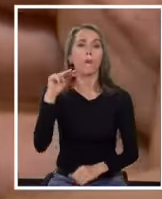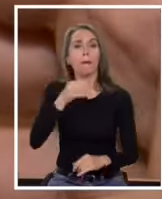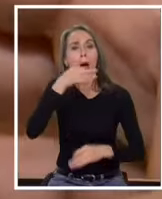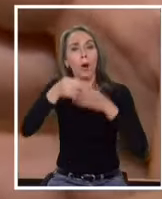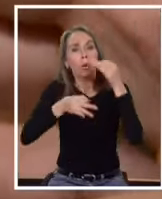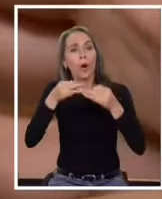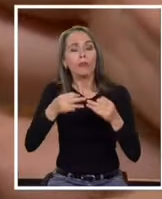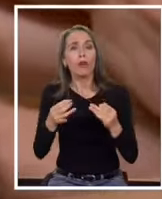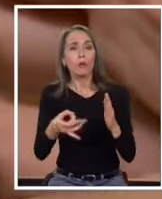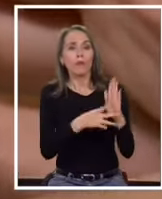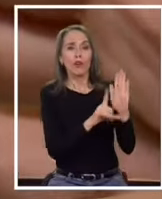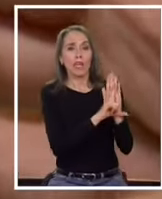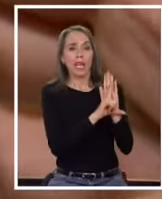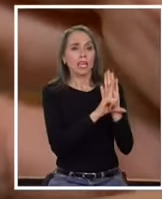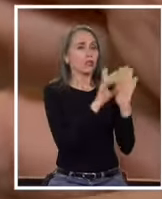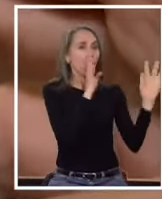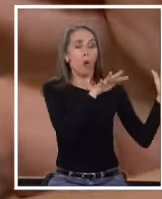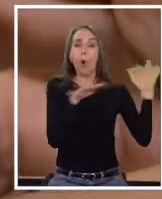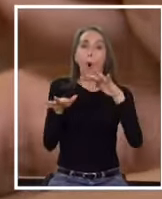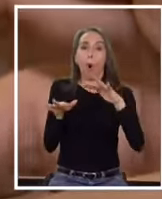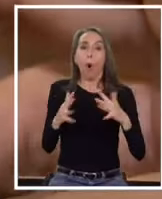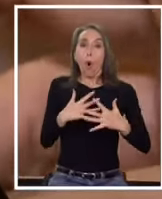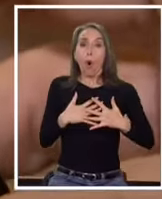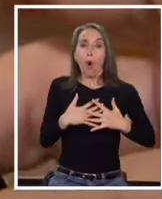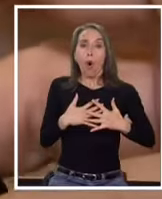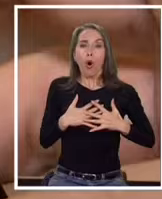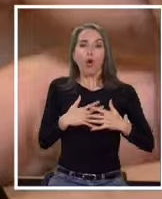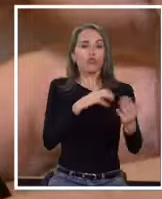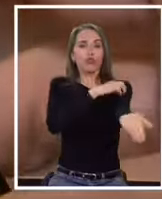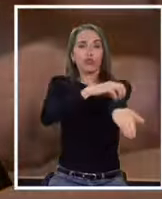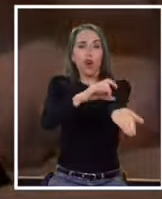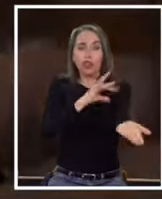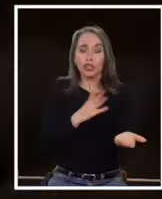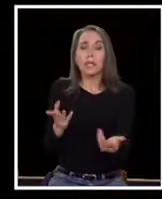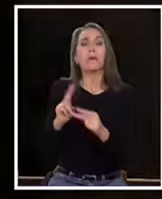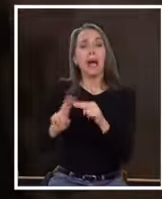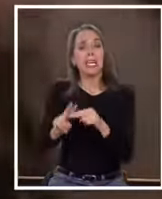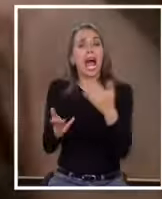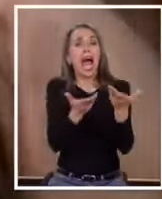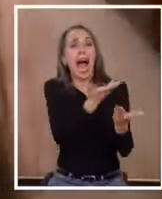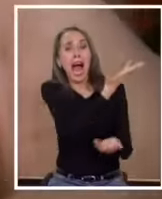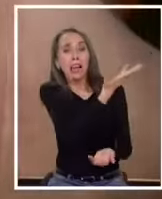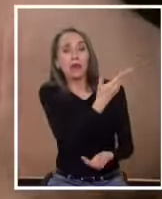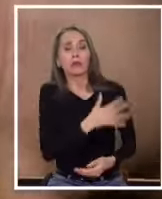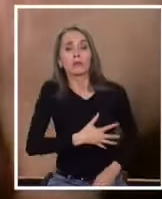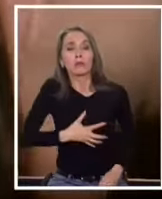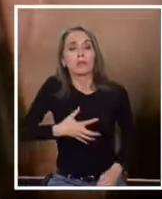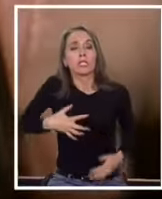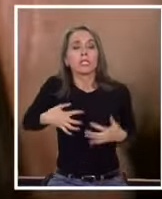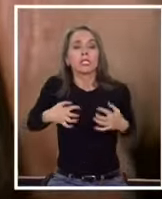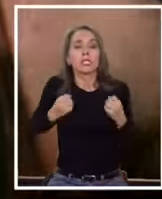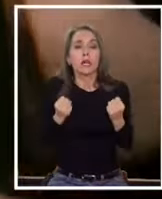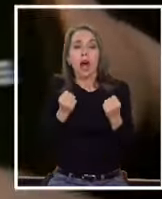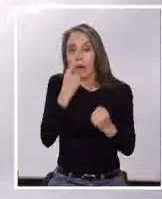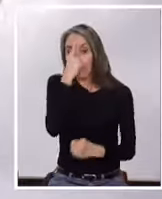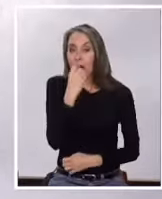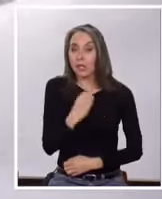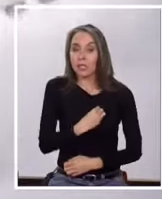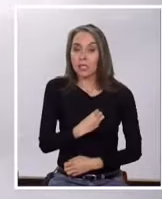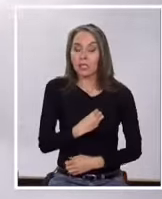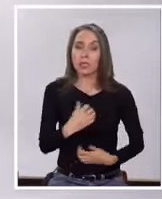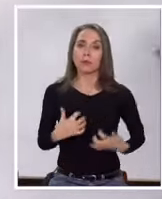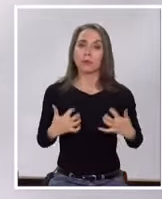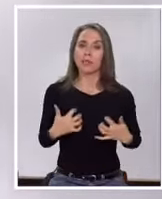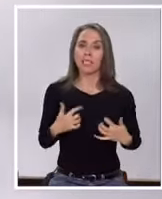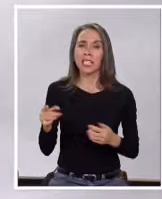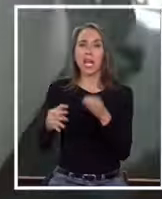que hayan delitos que sean de connotación nacional para poder hacer algo? Impotencia, rabia y tristeza, además de una